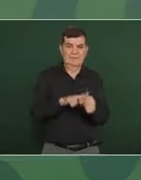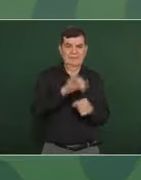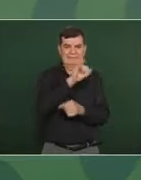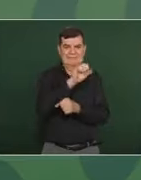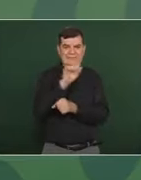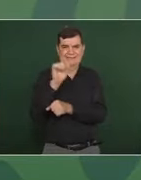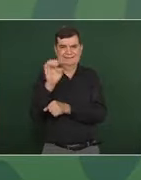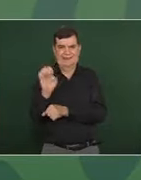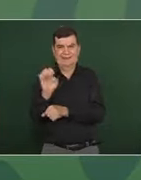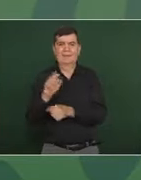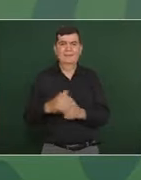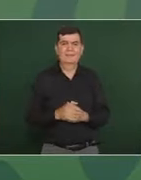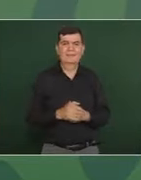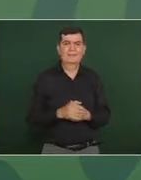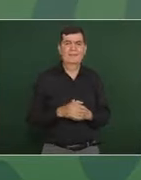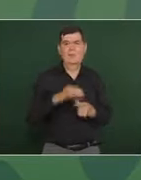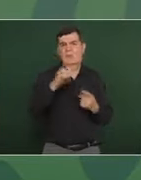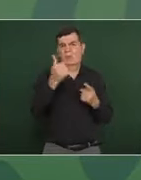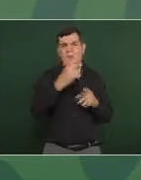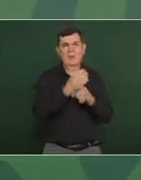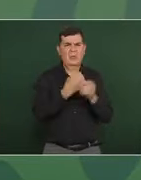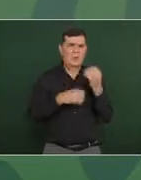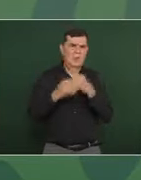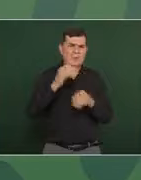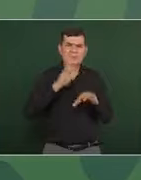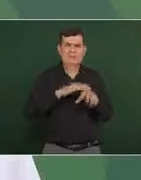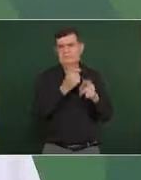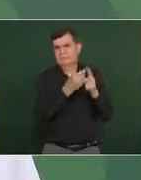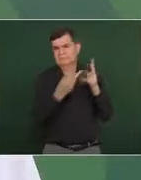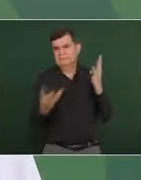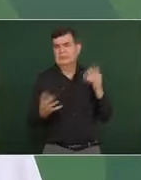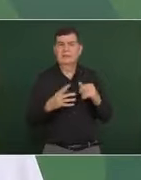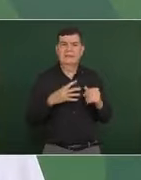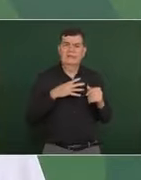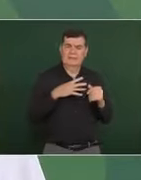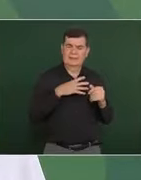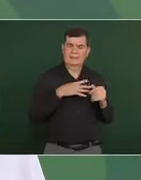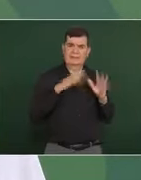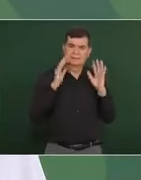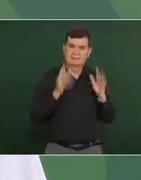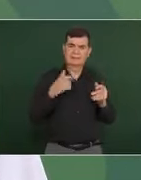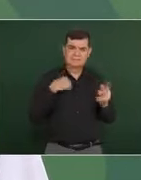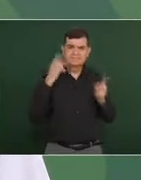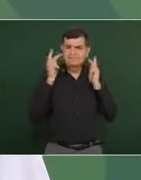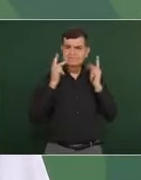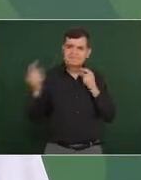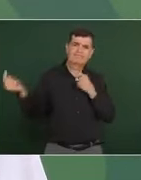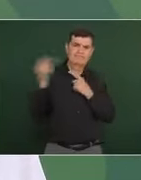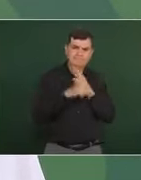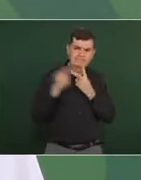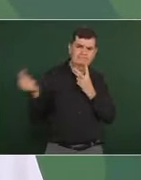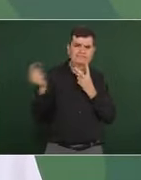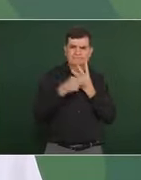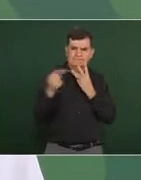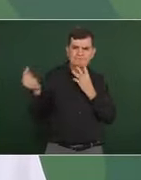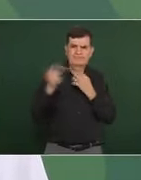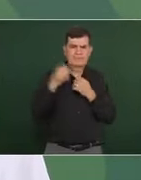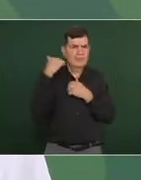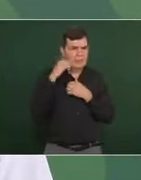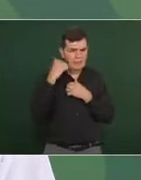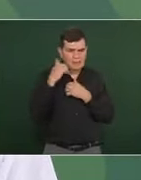ISSSTE y otras obras, y vamos a estar visitando Acapulco